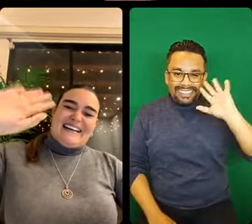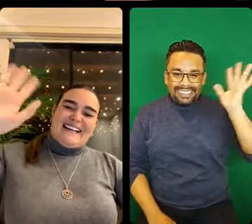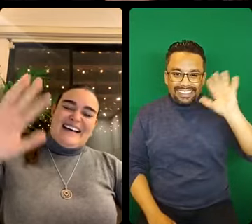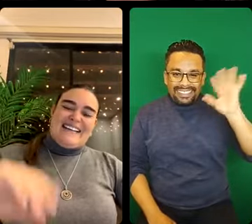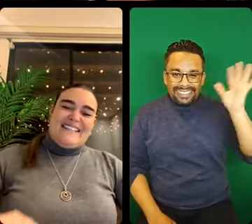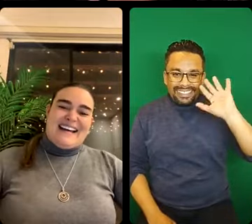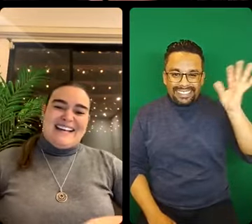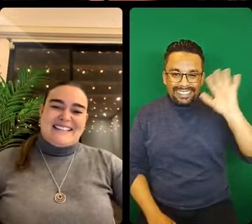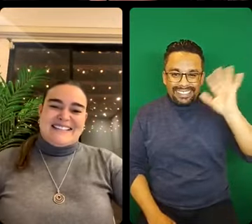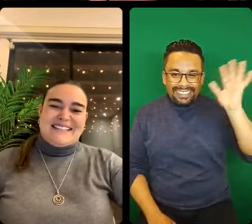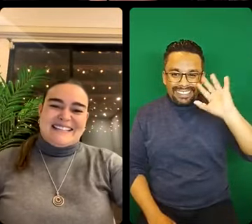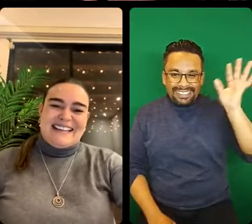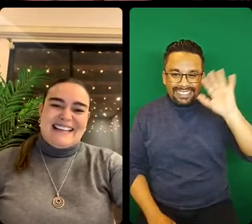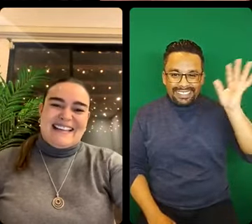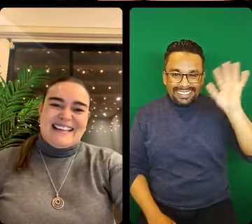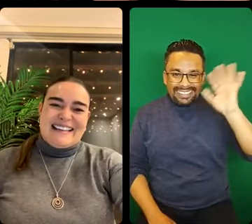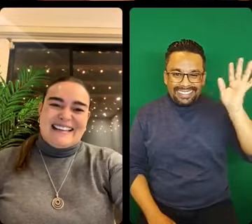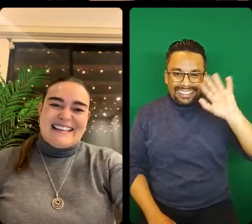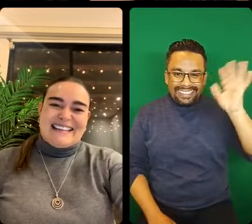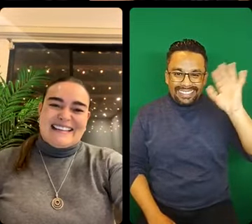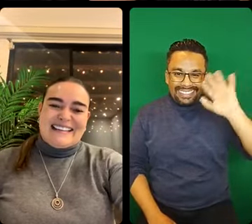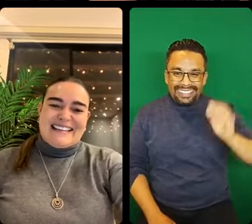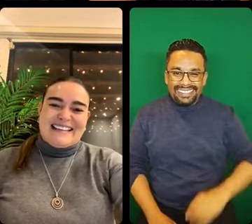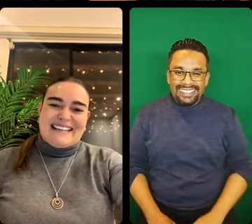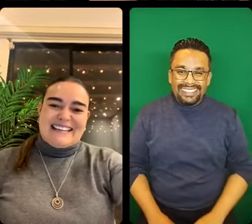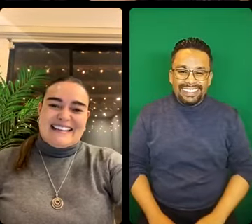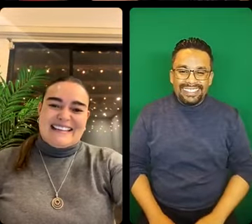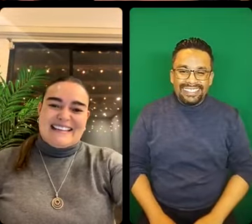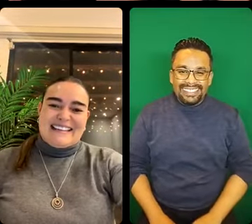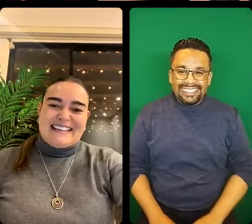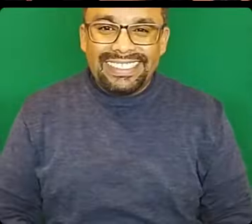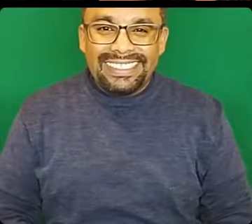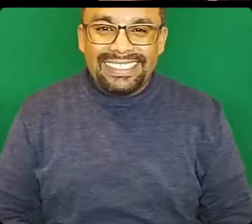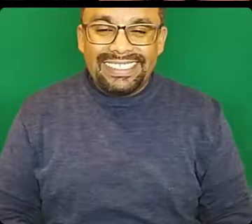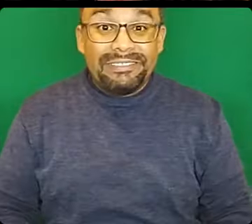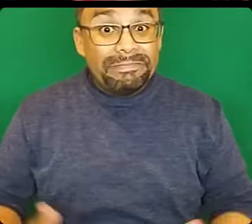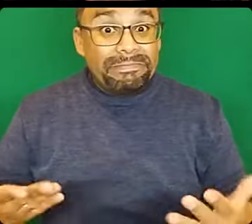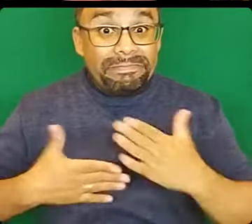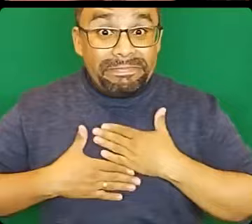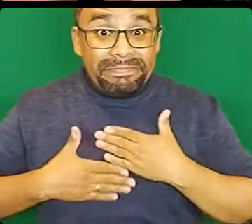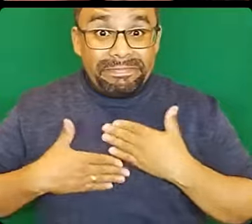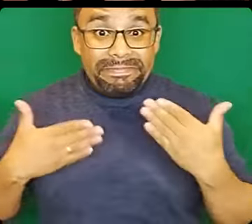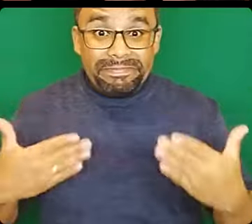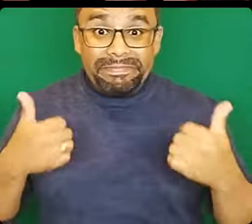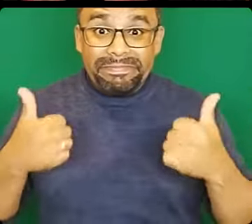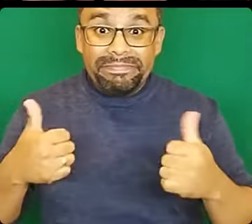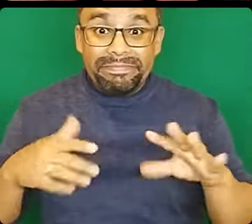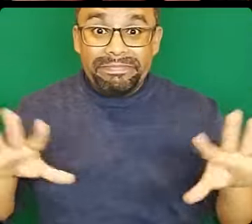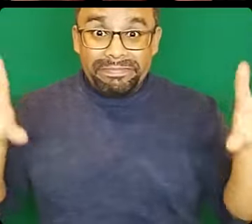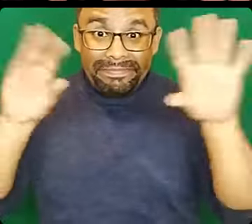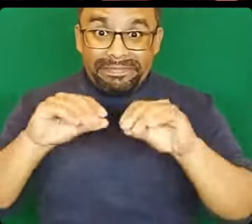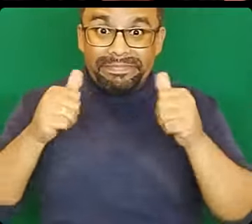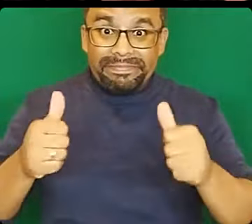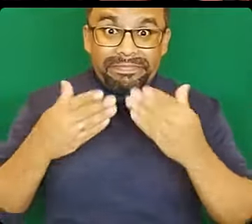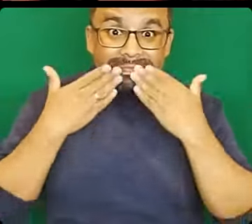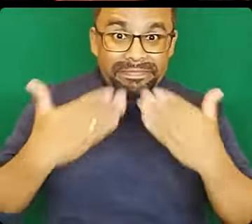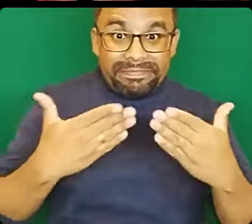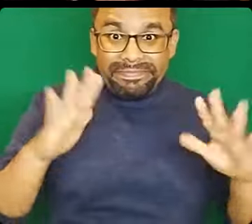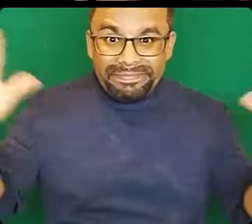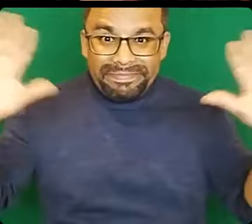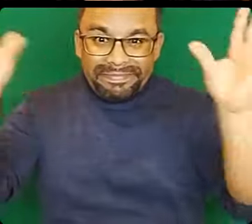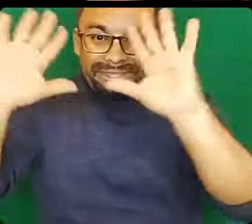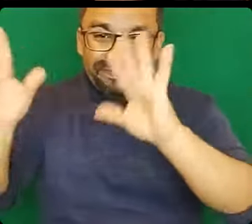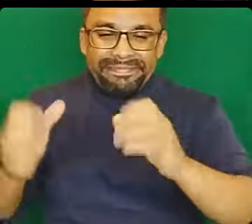Besitos. Cuídate Gracias. Mucho. Chao. Bueno, equipo, felicitaciones a todos. Les mando un beso grande. Los queremos un